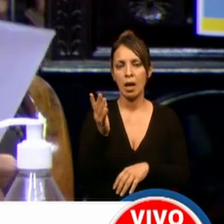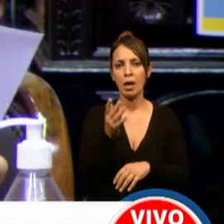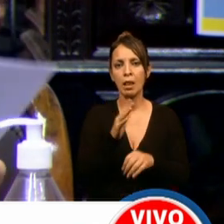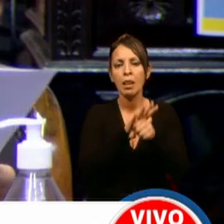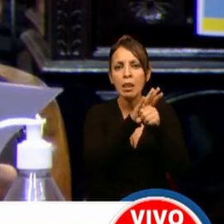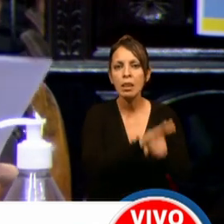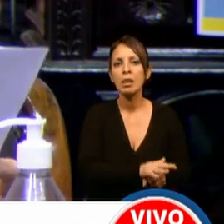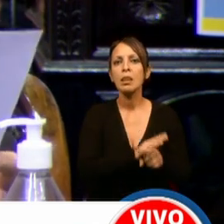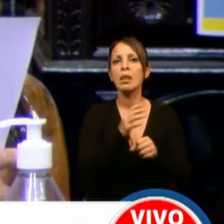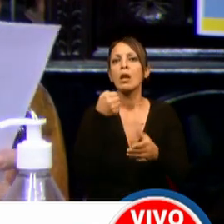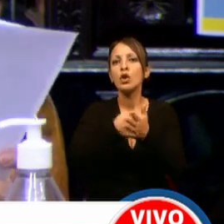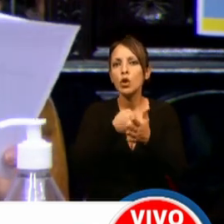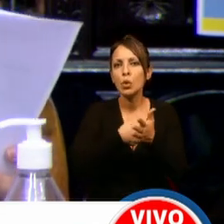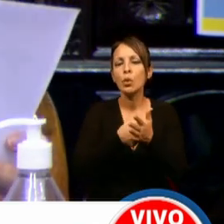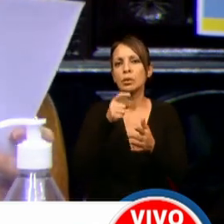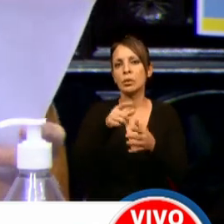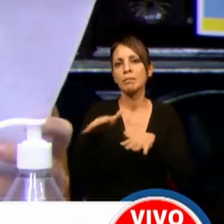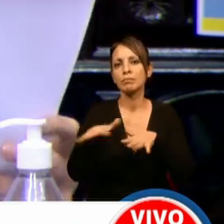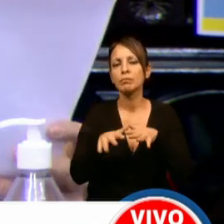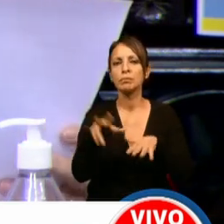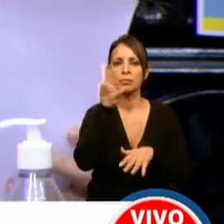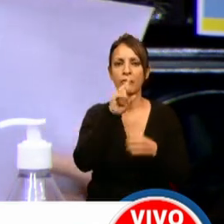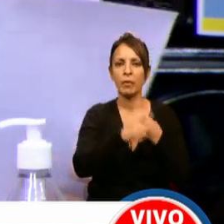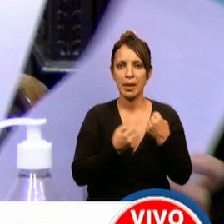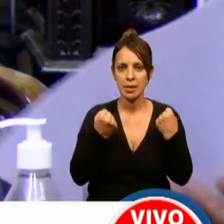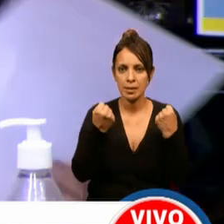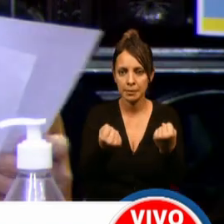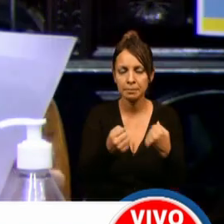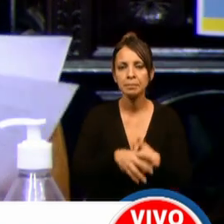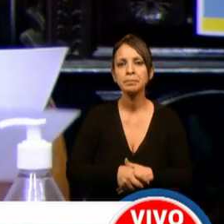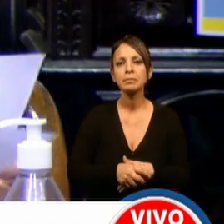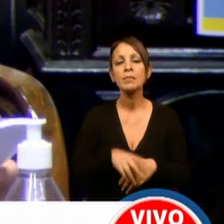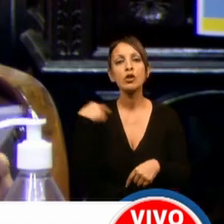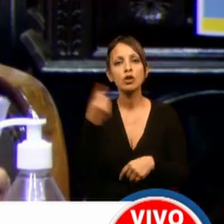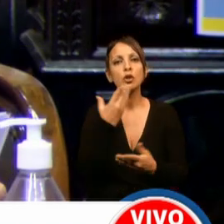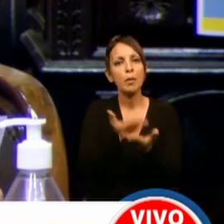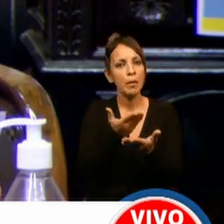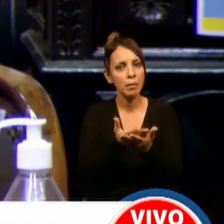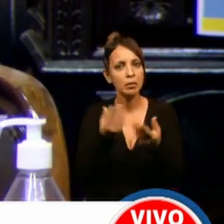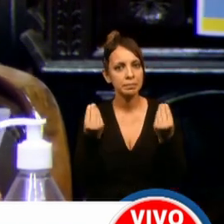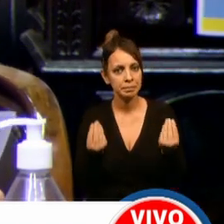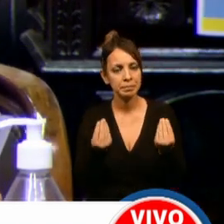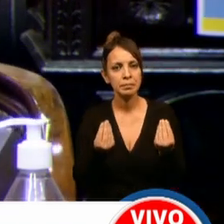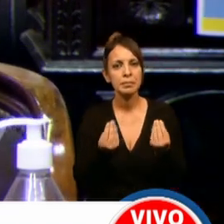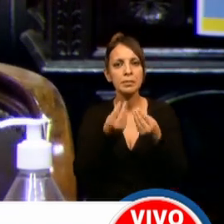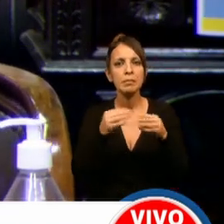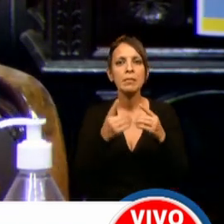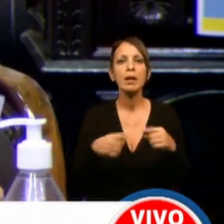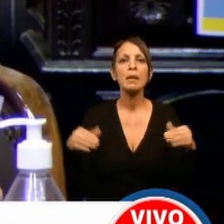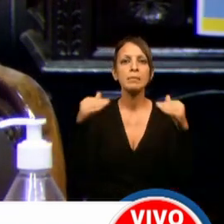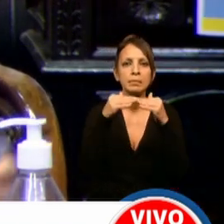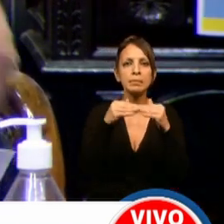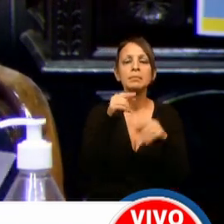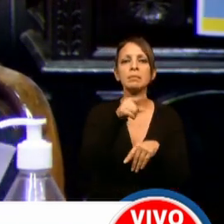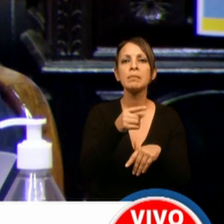lucha de los movimientos feministas lo que aquí estamos proponiendo es aplicar el principio de paridad de género en